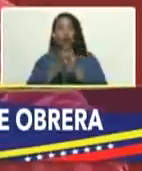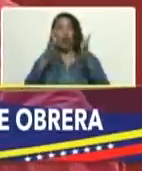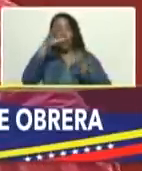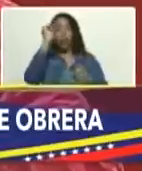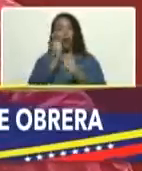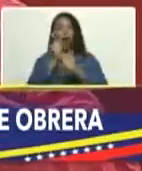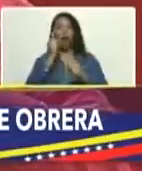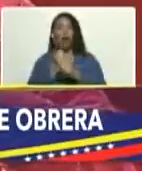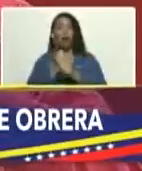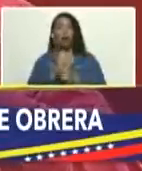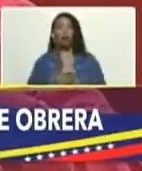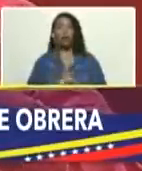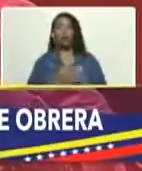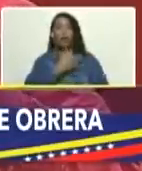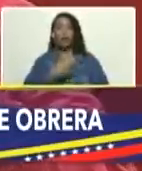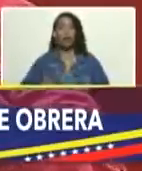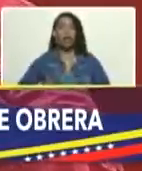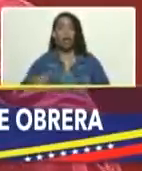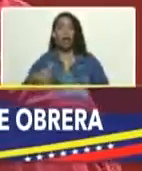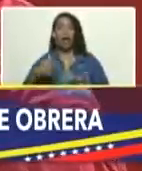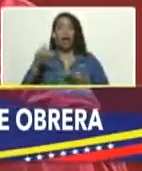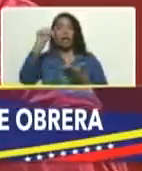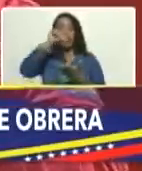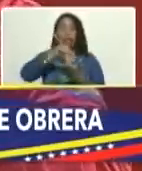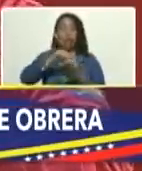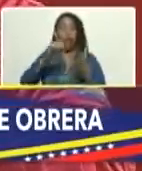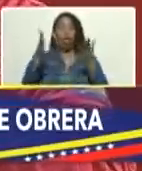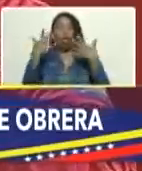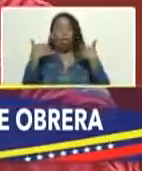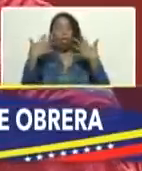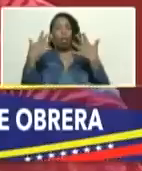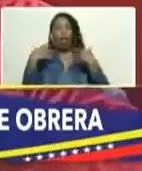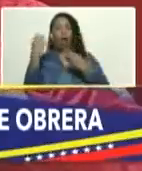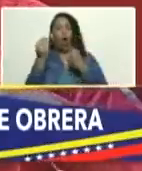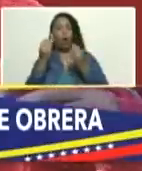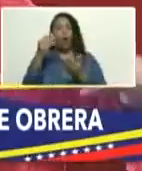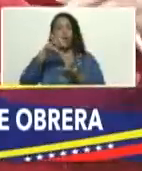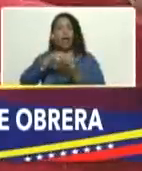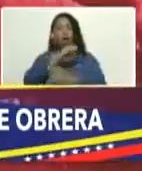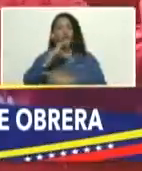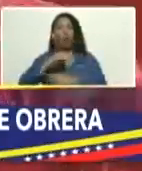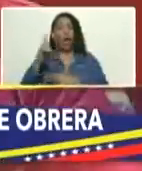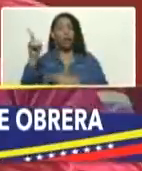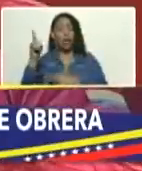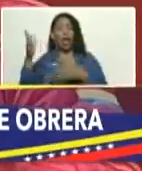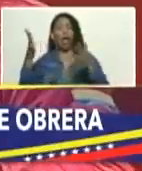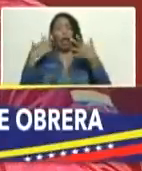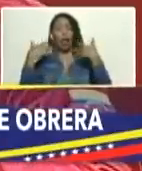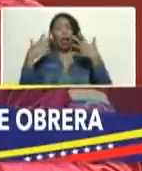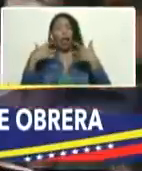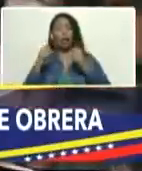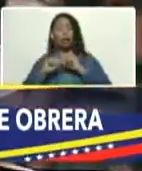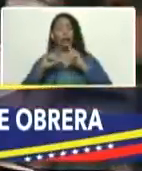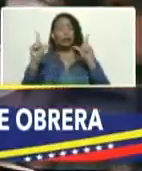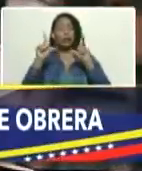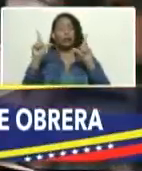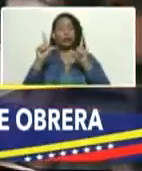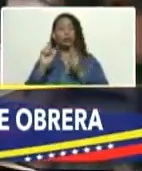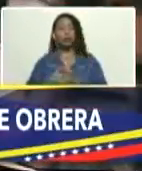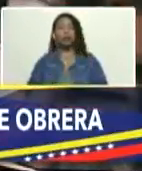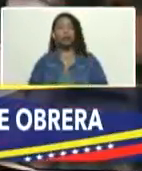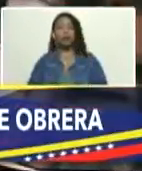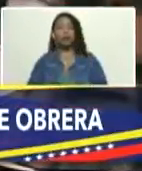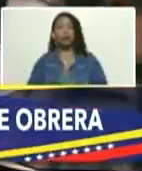trabajo, presidente, en el seno del calor. Usted sabe cómo es el Estado Zulia, dando una batalla impresionante, compañero.